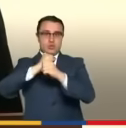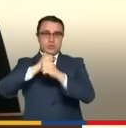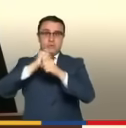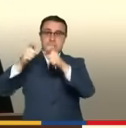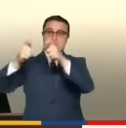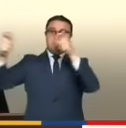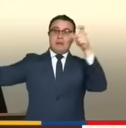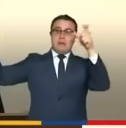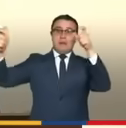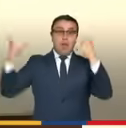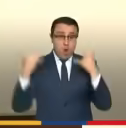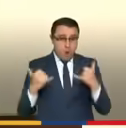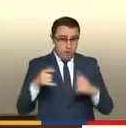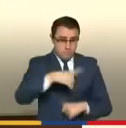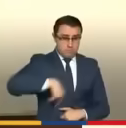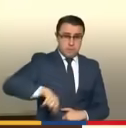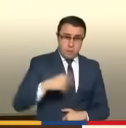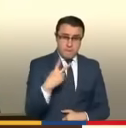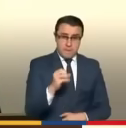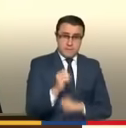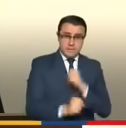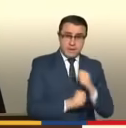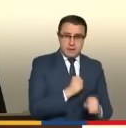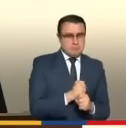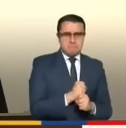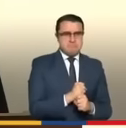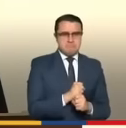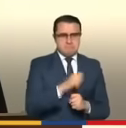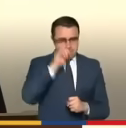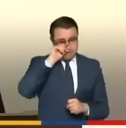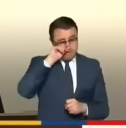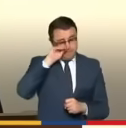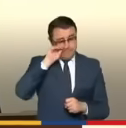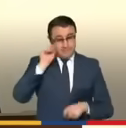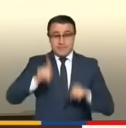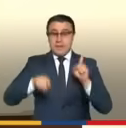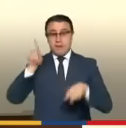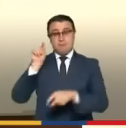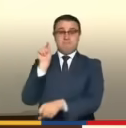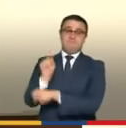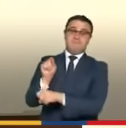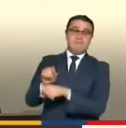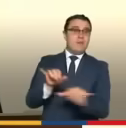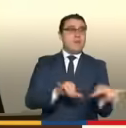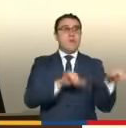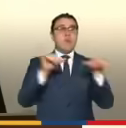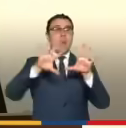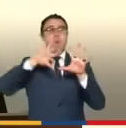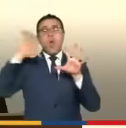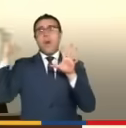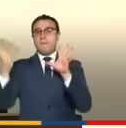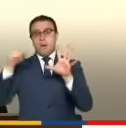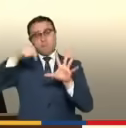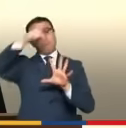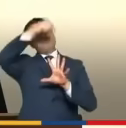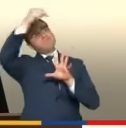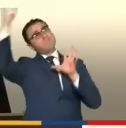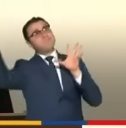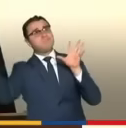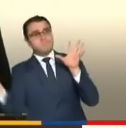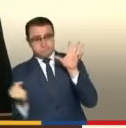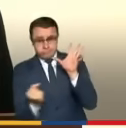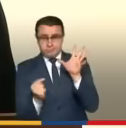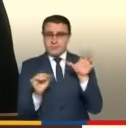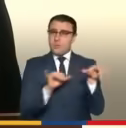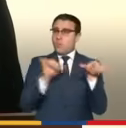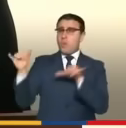que tiene 20. Y nos dirán, como en todas las sociedades del mundo, hoy así son los